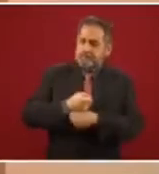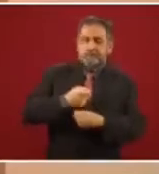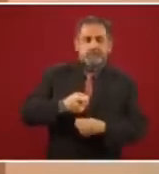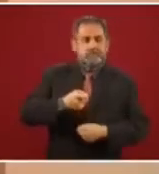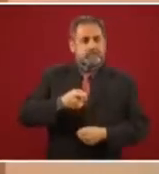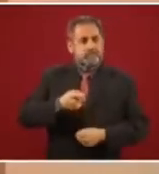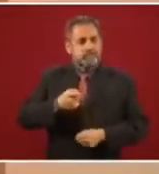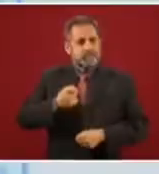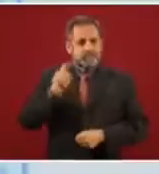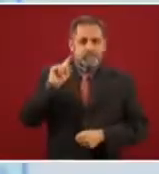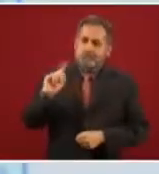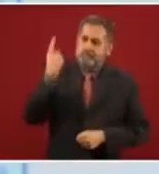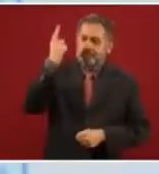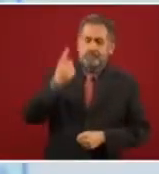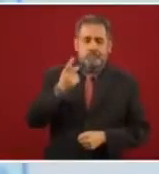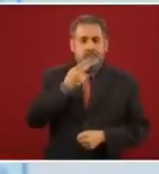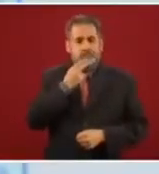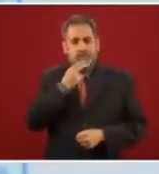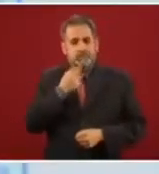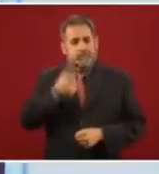usuario.